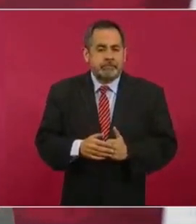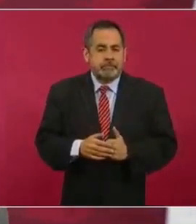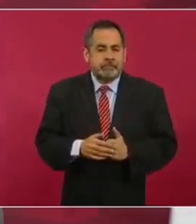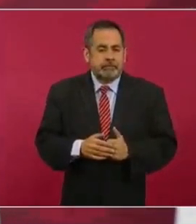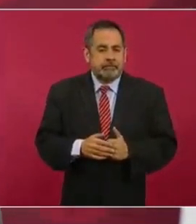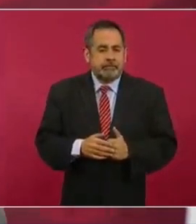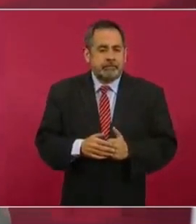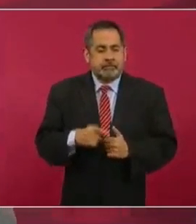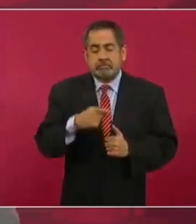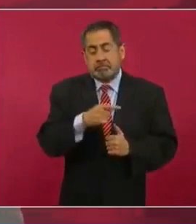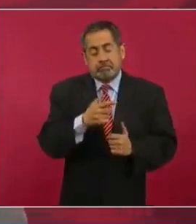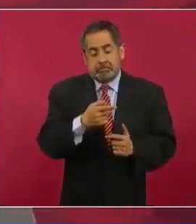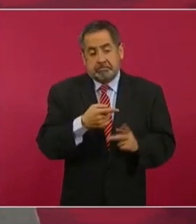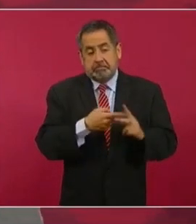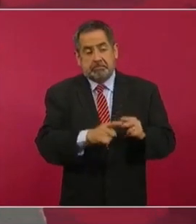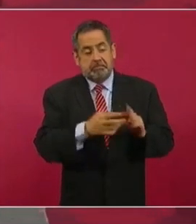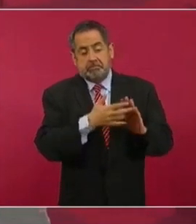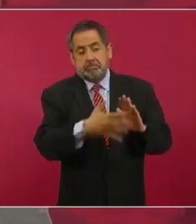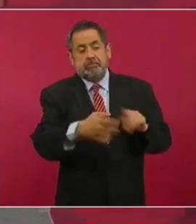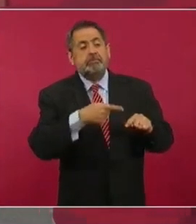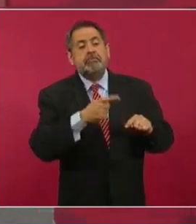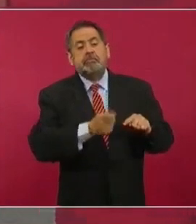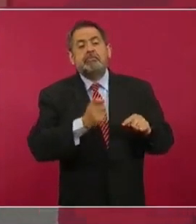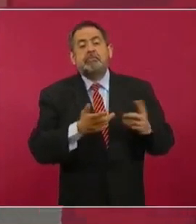a operar